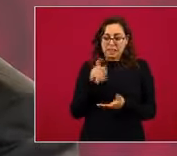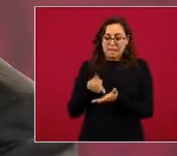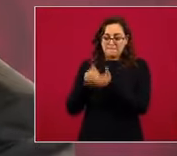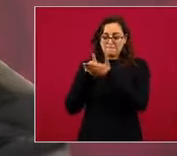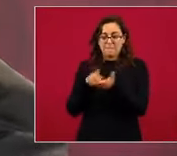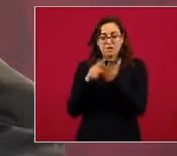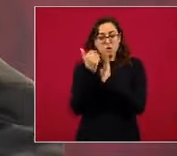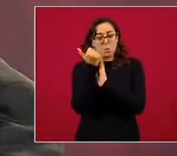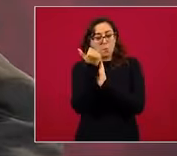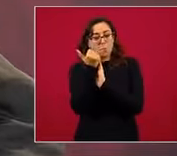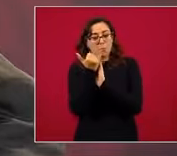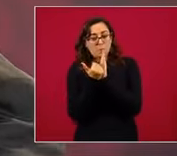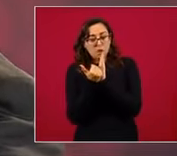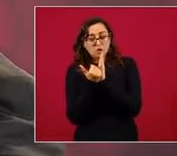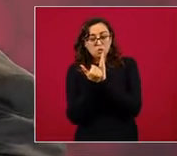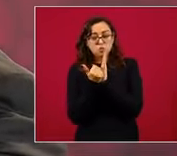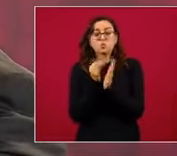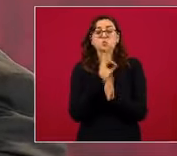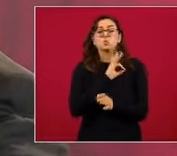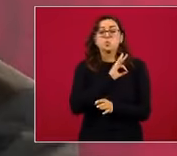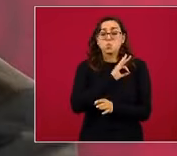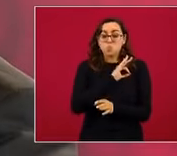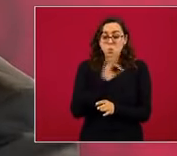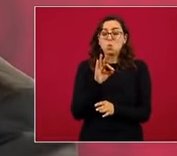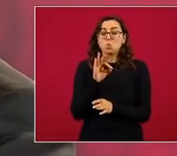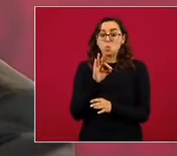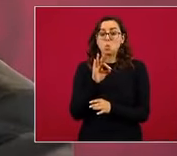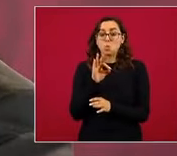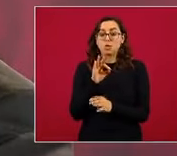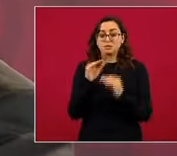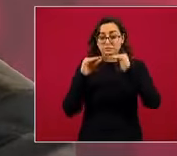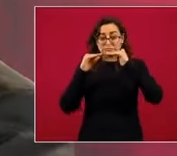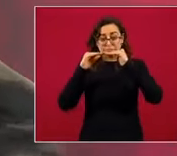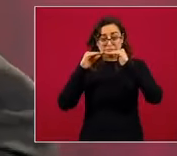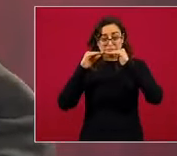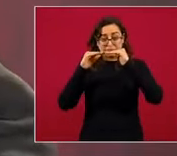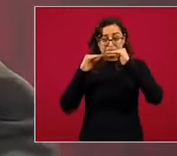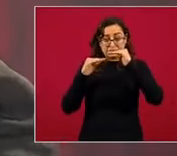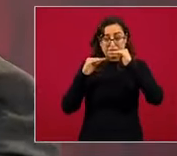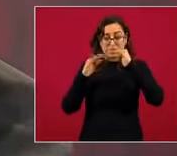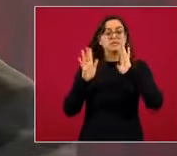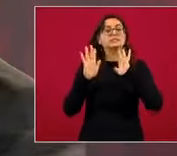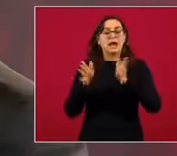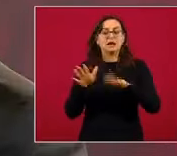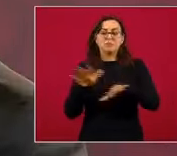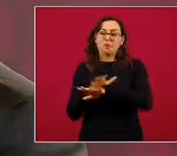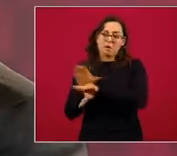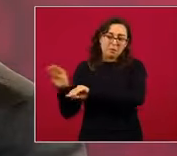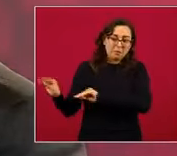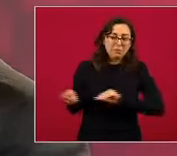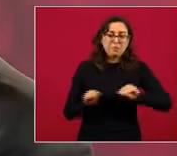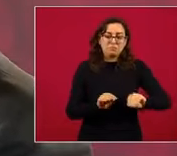personas entrenadoras, de que esté inmediatamente por debajo del límite para que pueda pelear en la división de